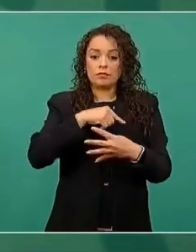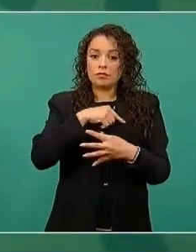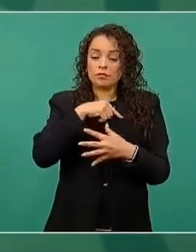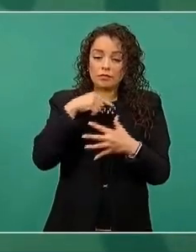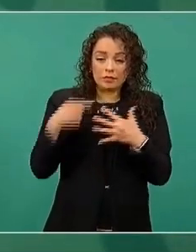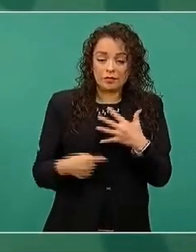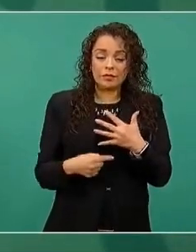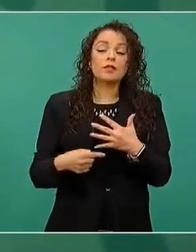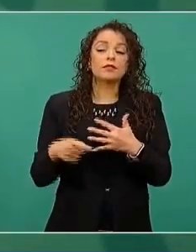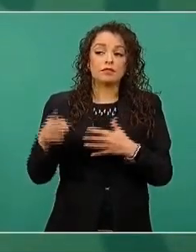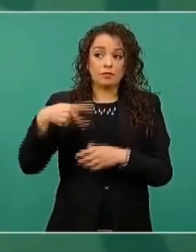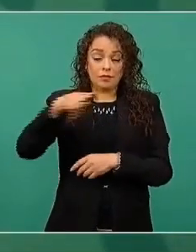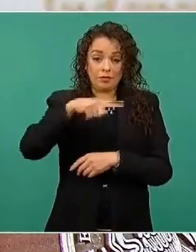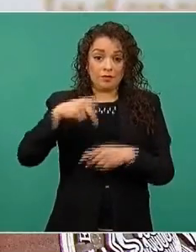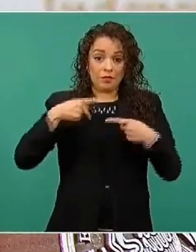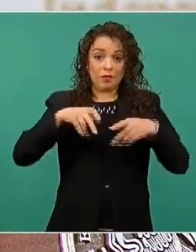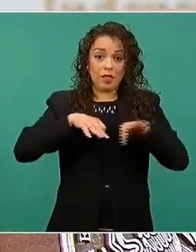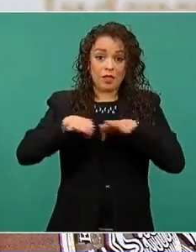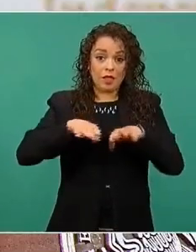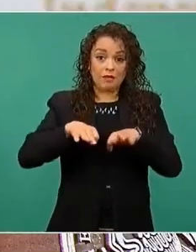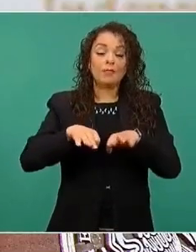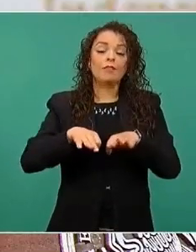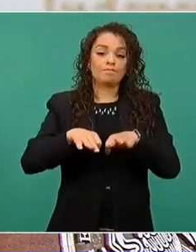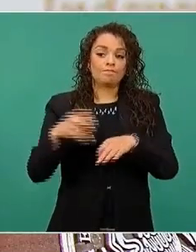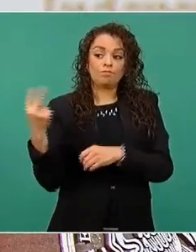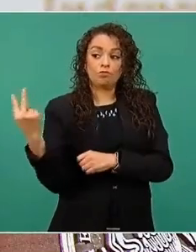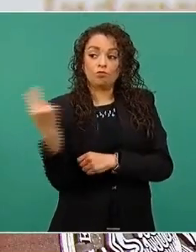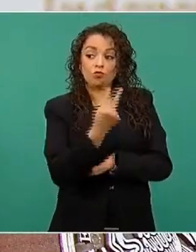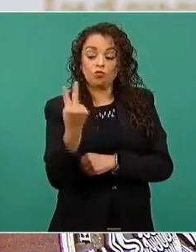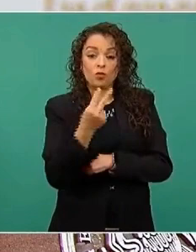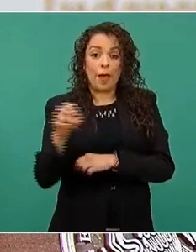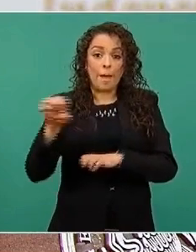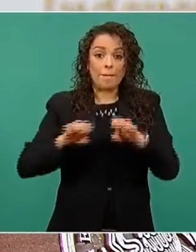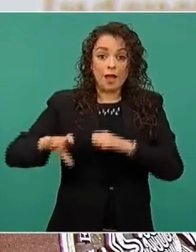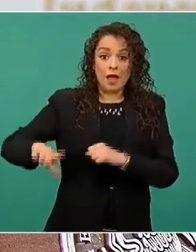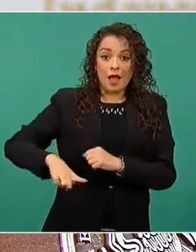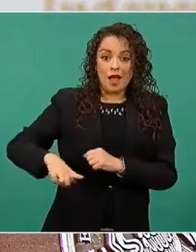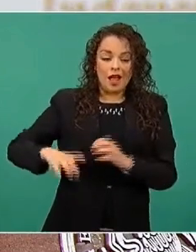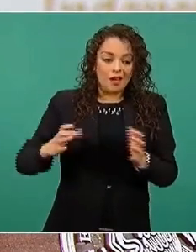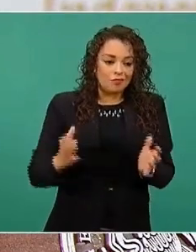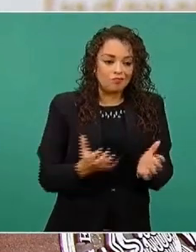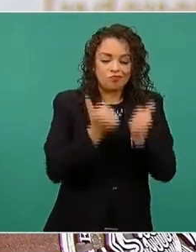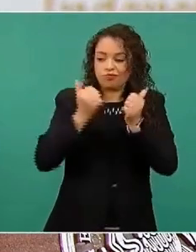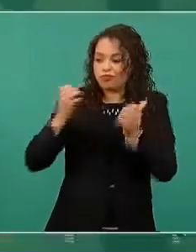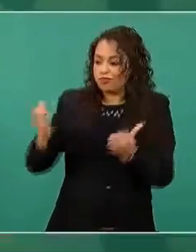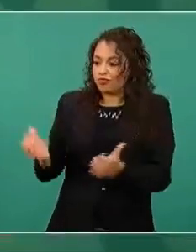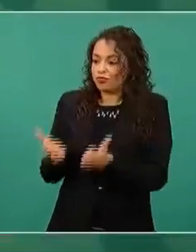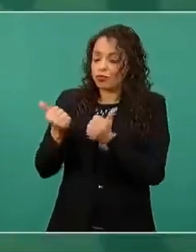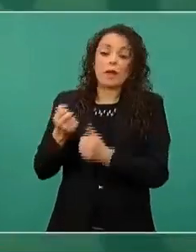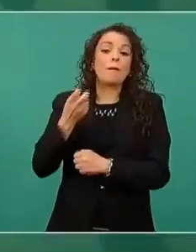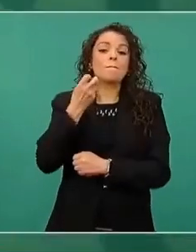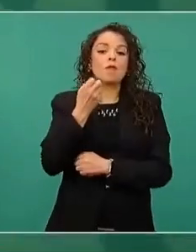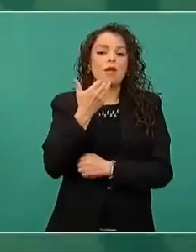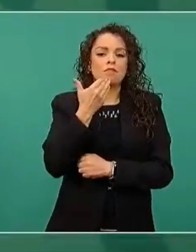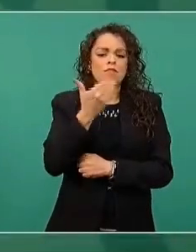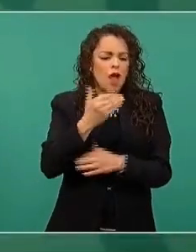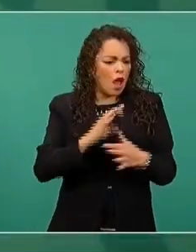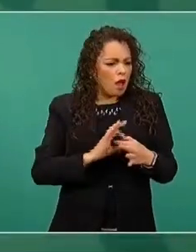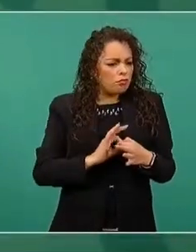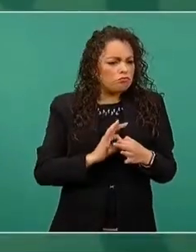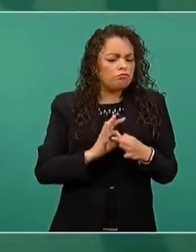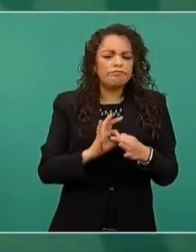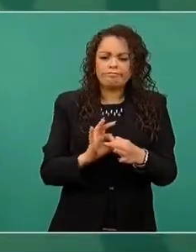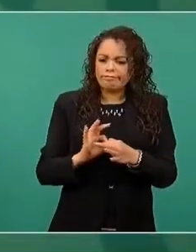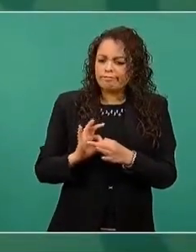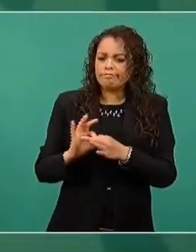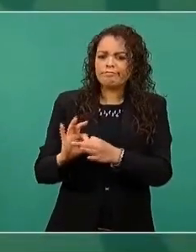rescatando a estas dos empresas públicas. Por eso es muy buena la relación, por eso también